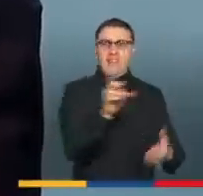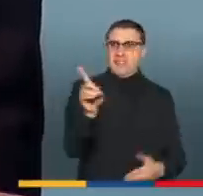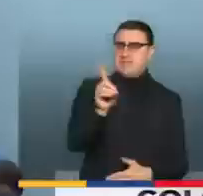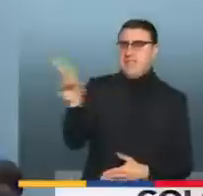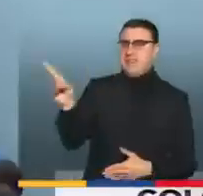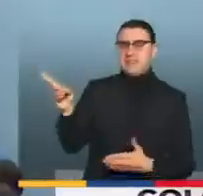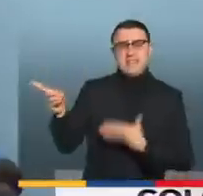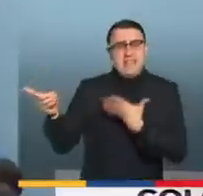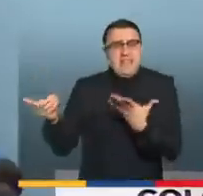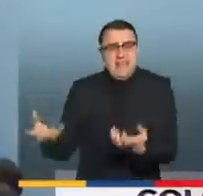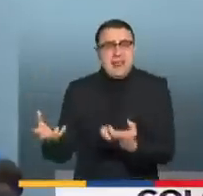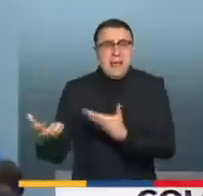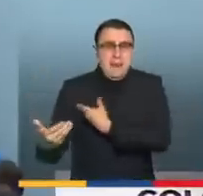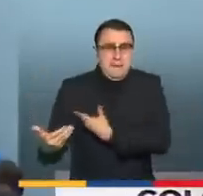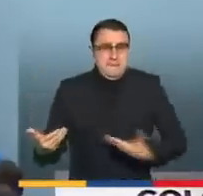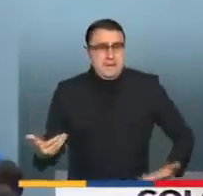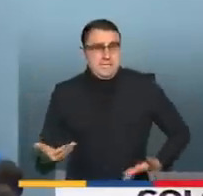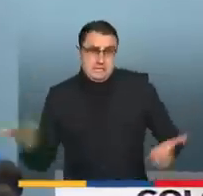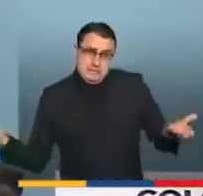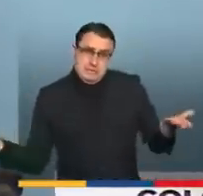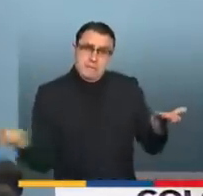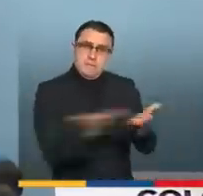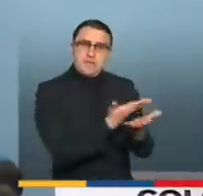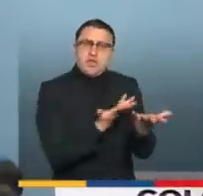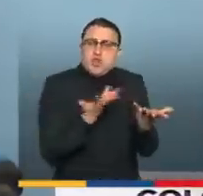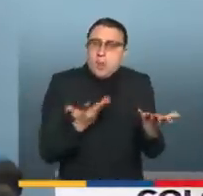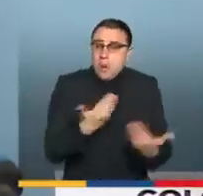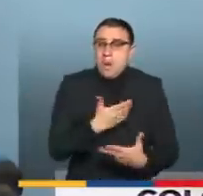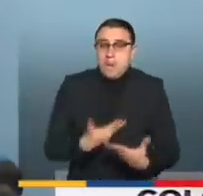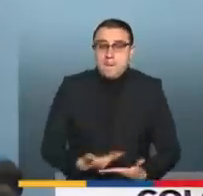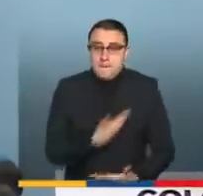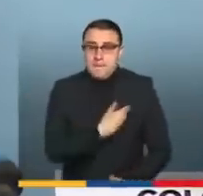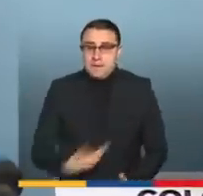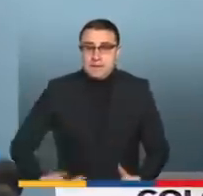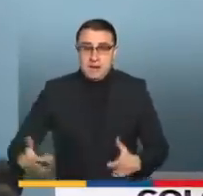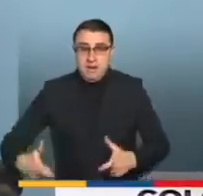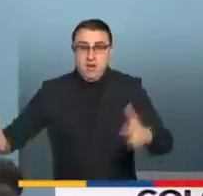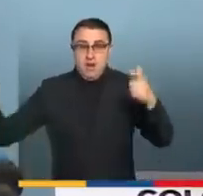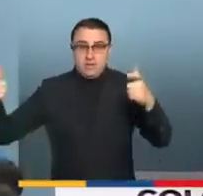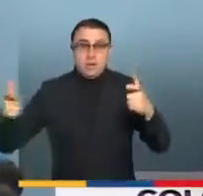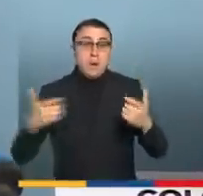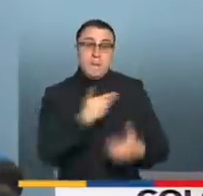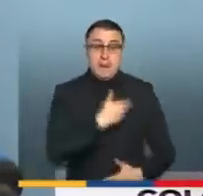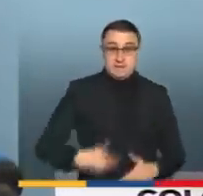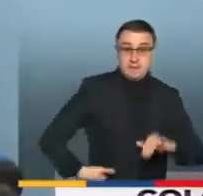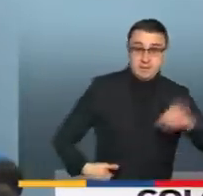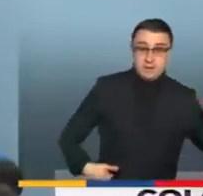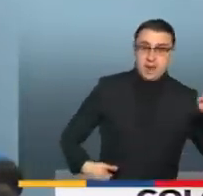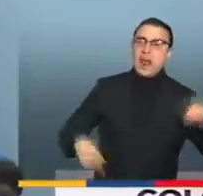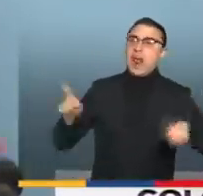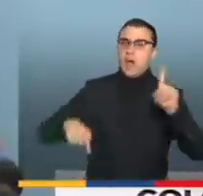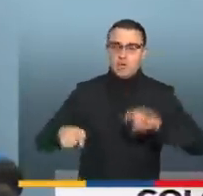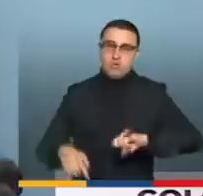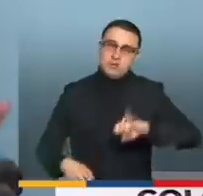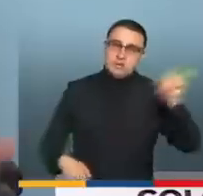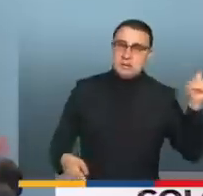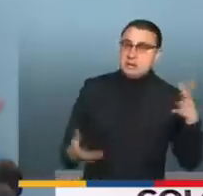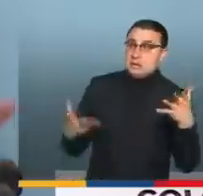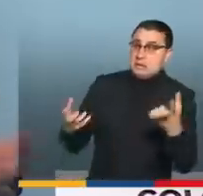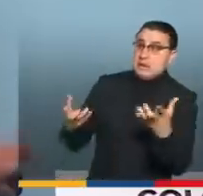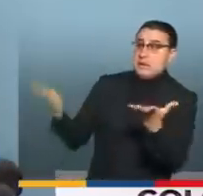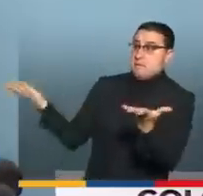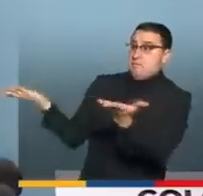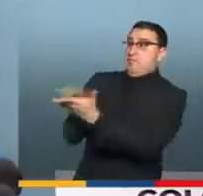de tumbar presidentes a través de los parlamentos y los presidentes son de izquierda, izquierdas tratando de